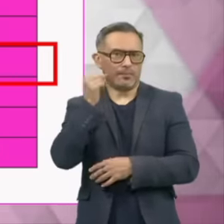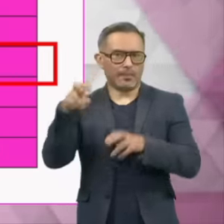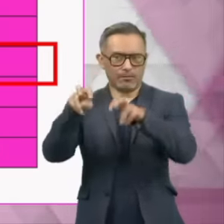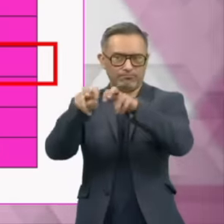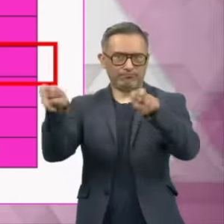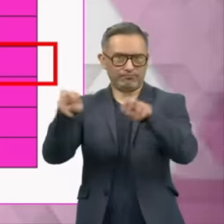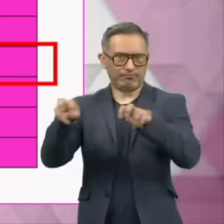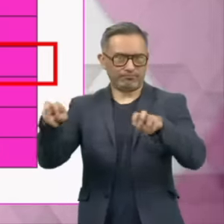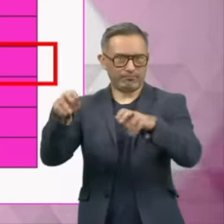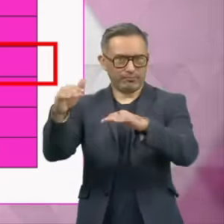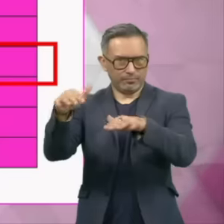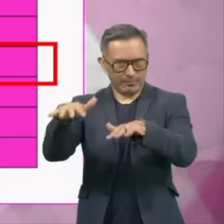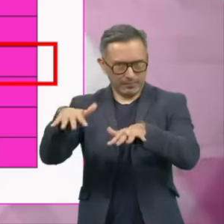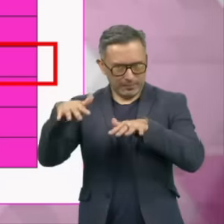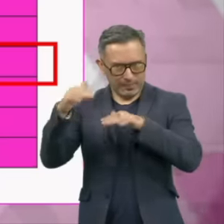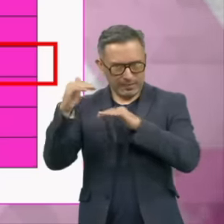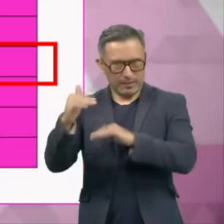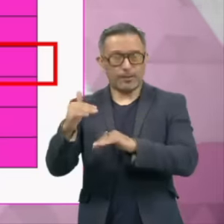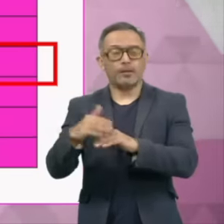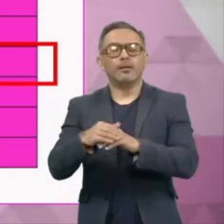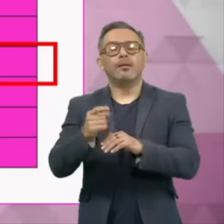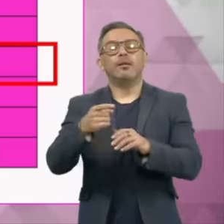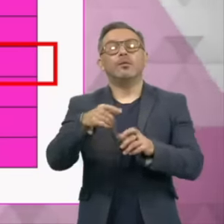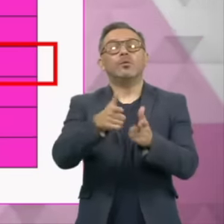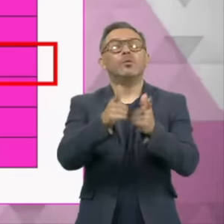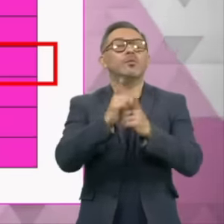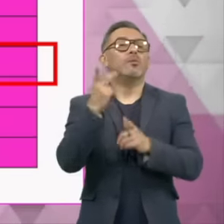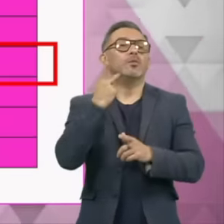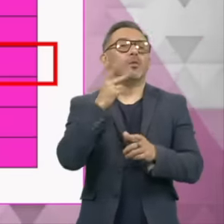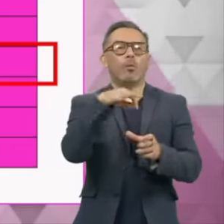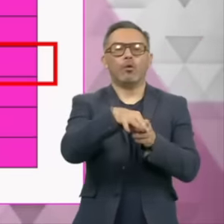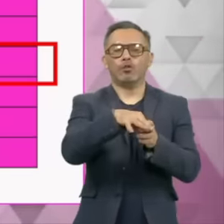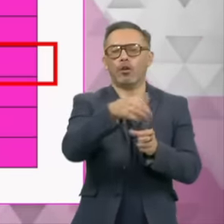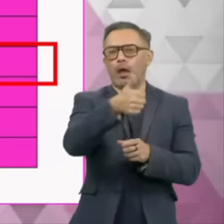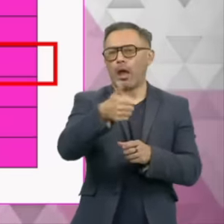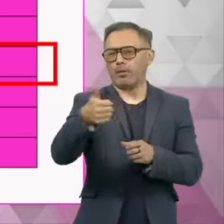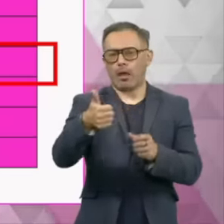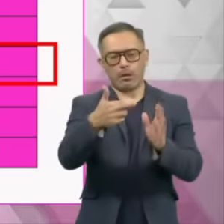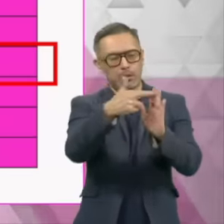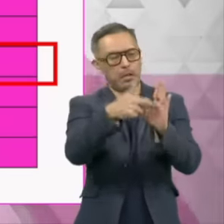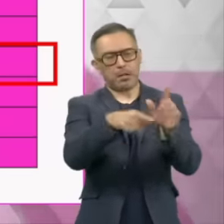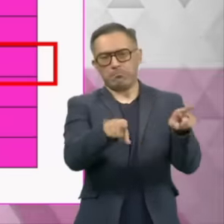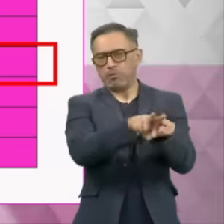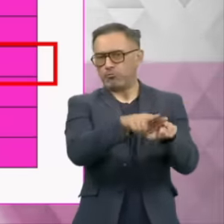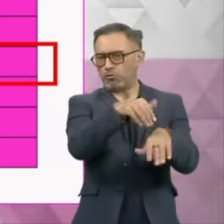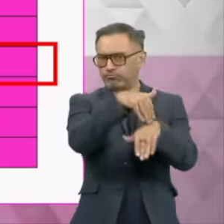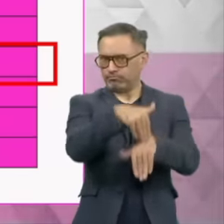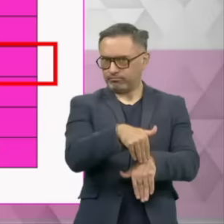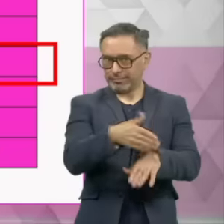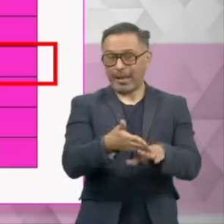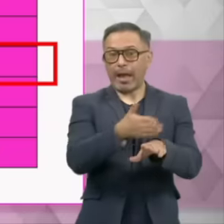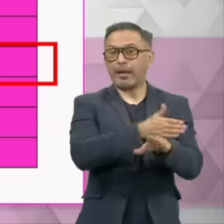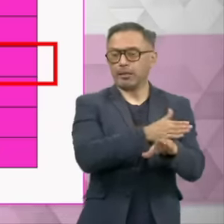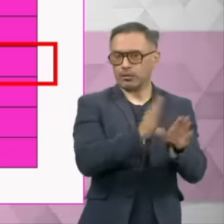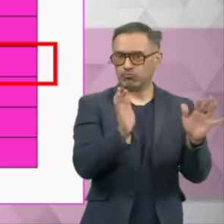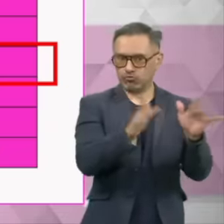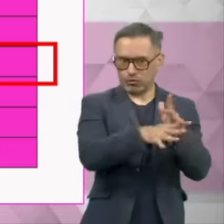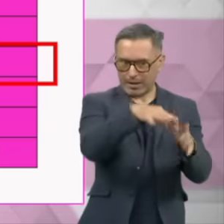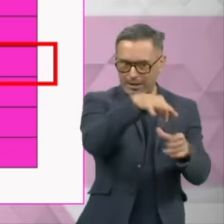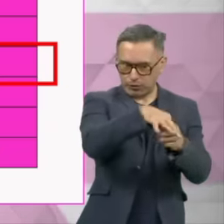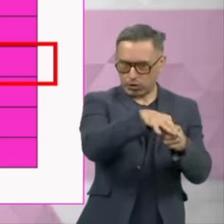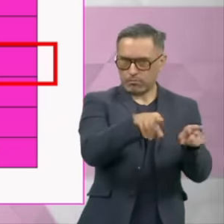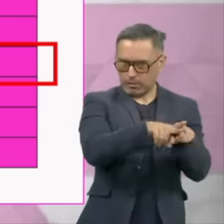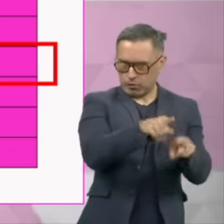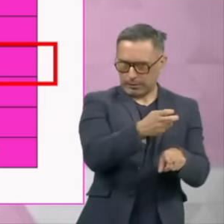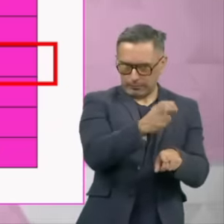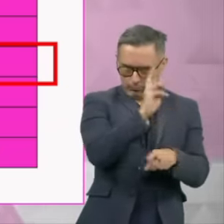apegarse a la votación de cada partido político que obtuvo efectivamente en la elección, el